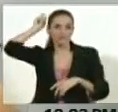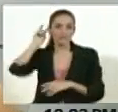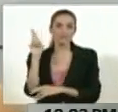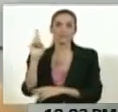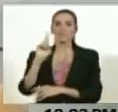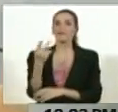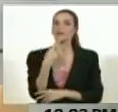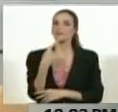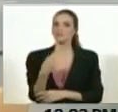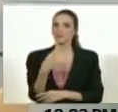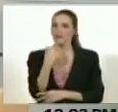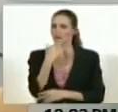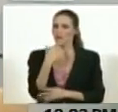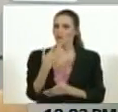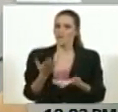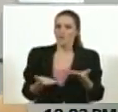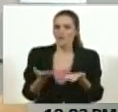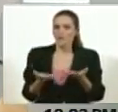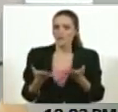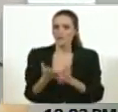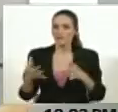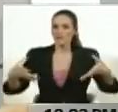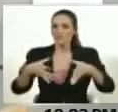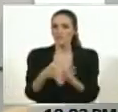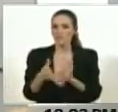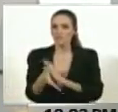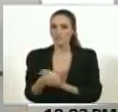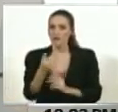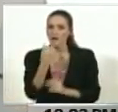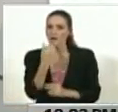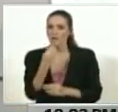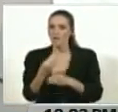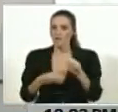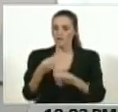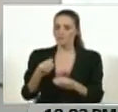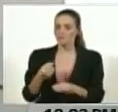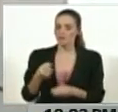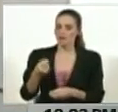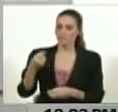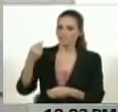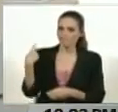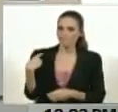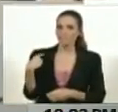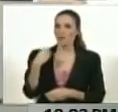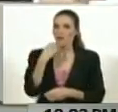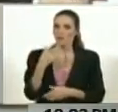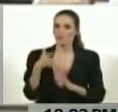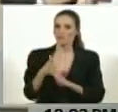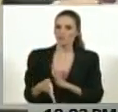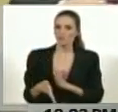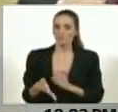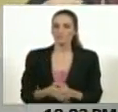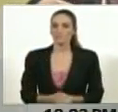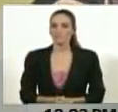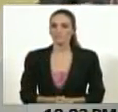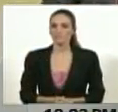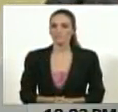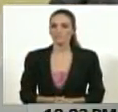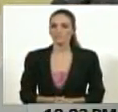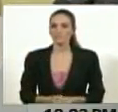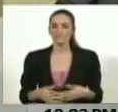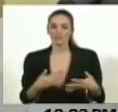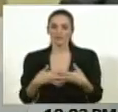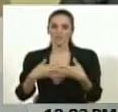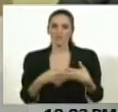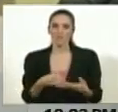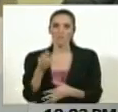ofrece ofrecerá un balance de la reunión extraordinaria a propósito eh realizada a propósito en estos Unidos en